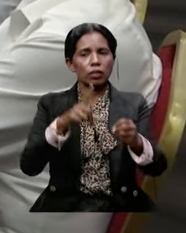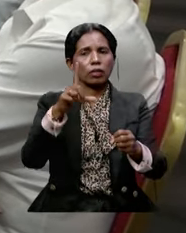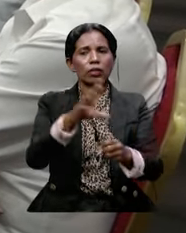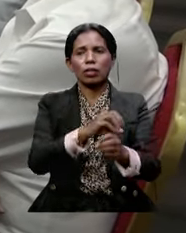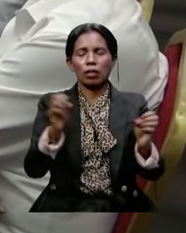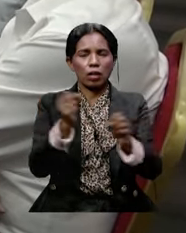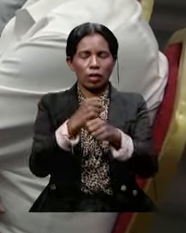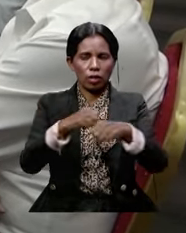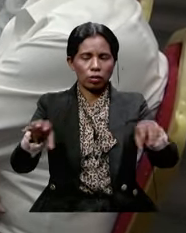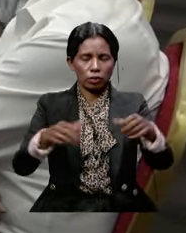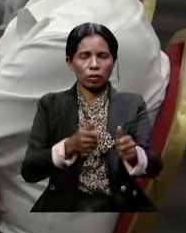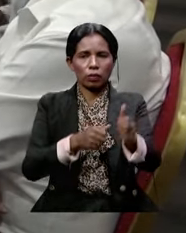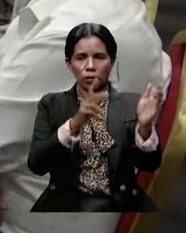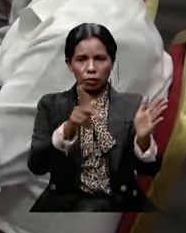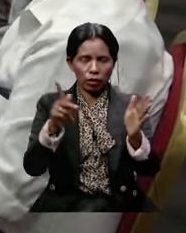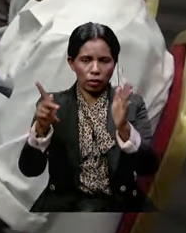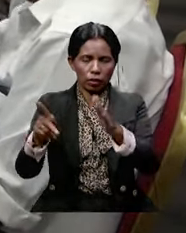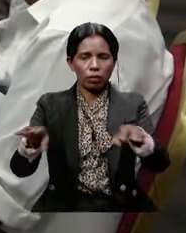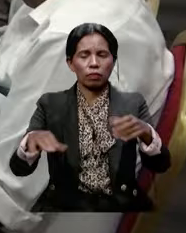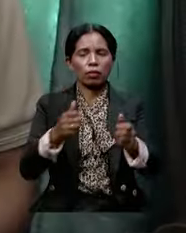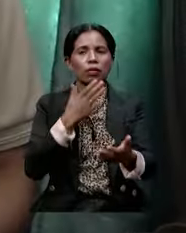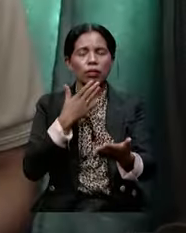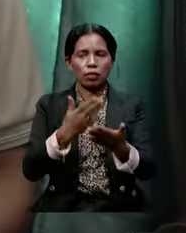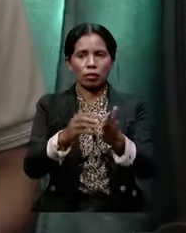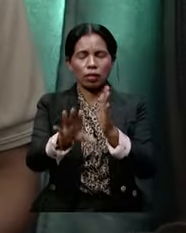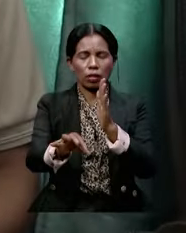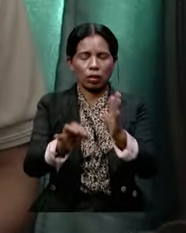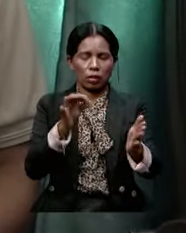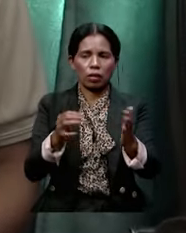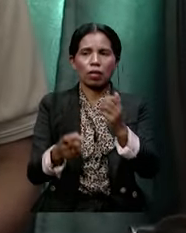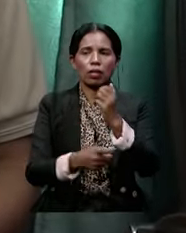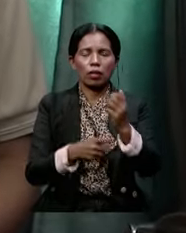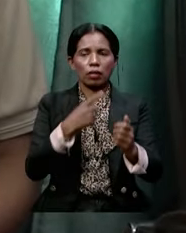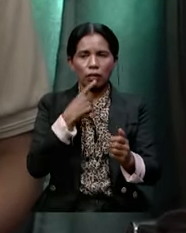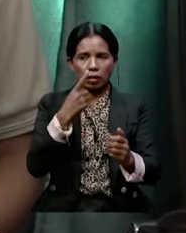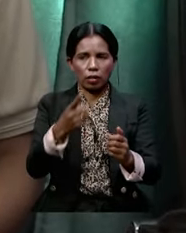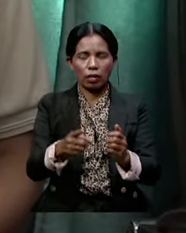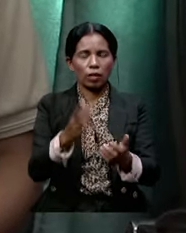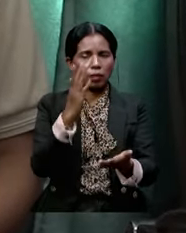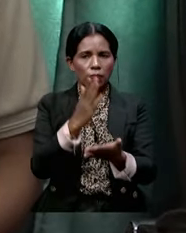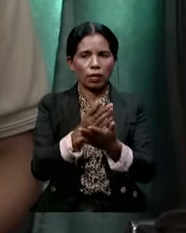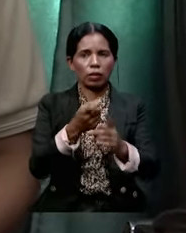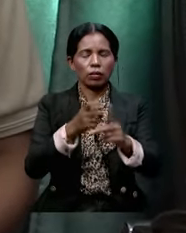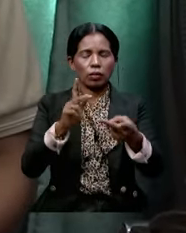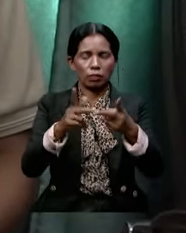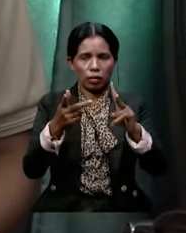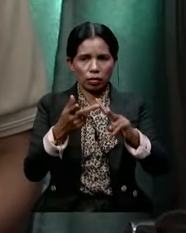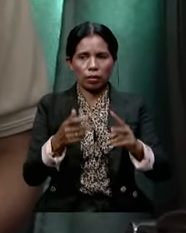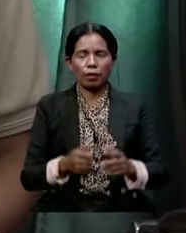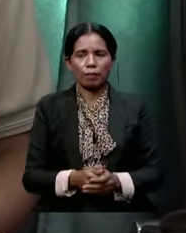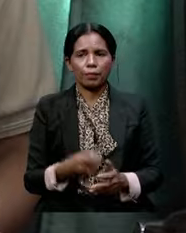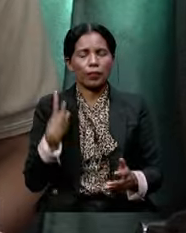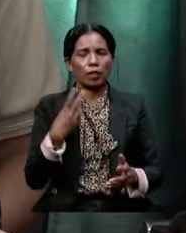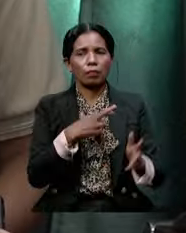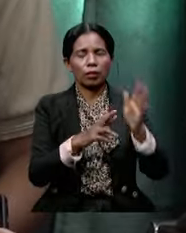lahalo serviço ter plano no contrato neve IHA, se reta notificação, possibilidade elimina os parceiros. Hoy me represento